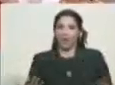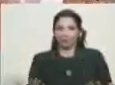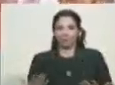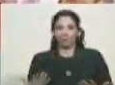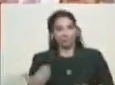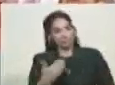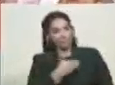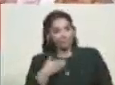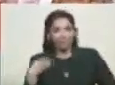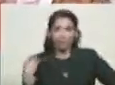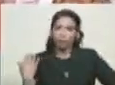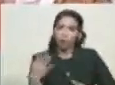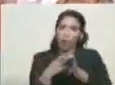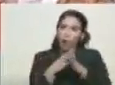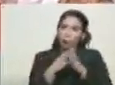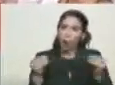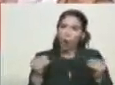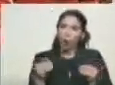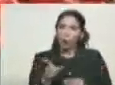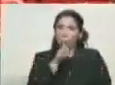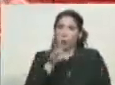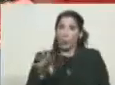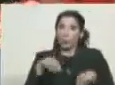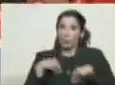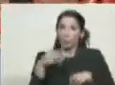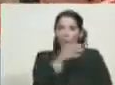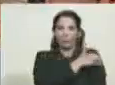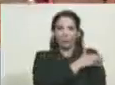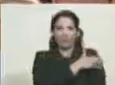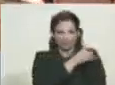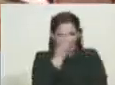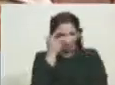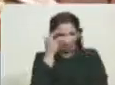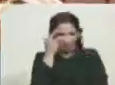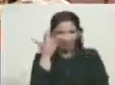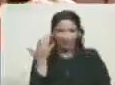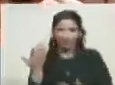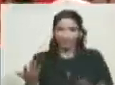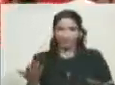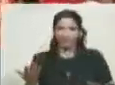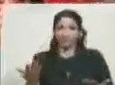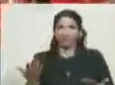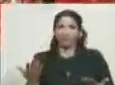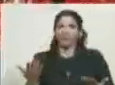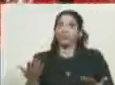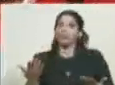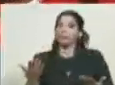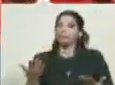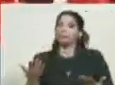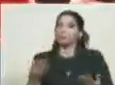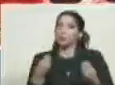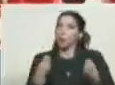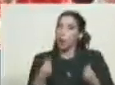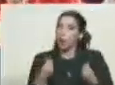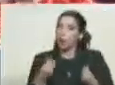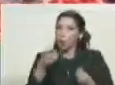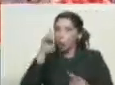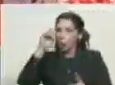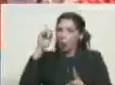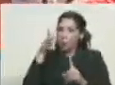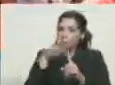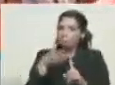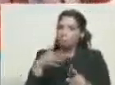hacer y fallaron. Y fallaron, pasaron más allá de la intención de pensarlo